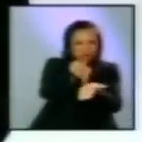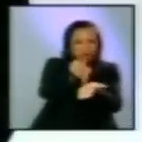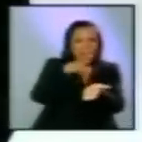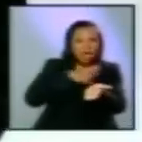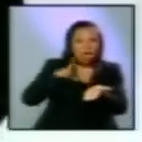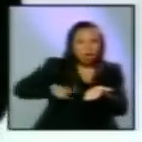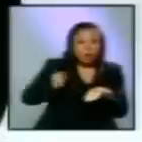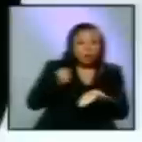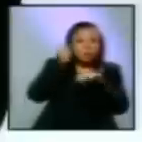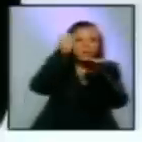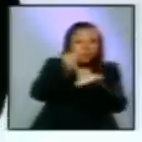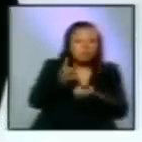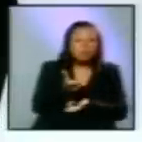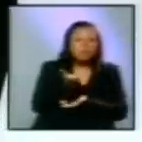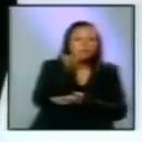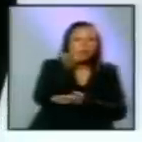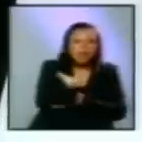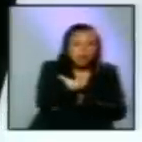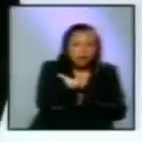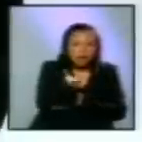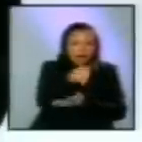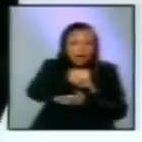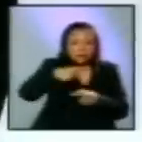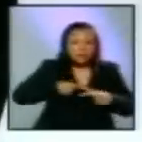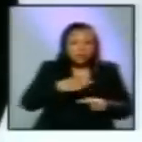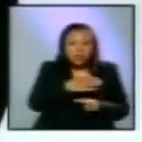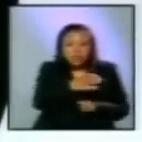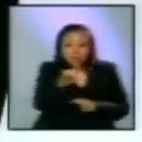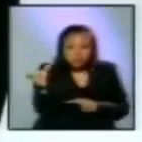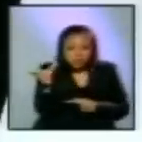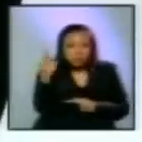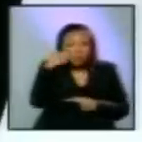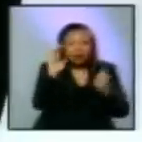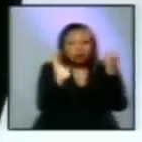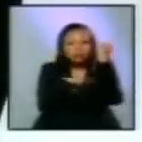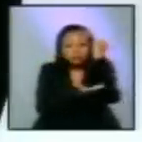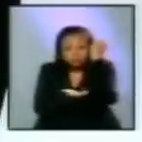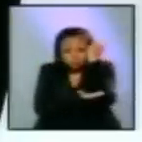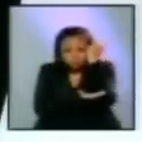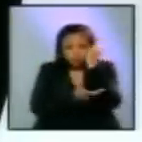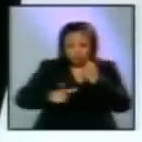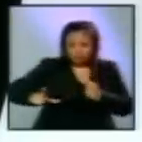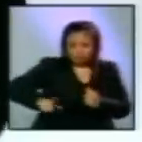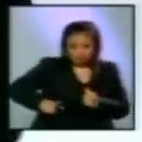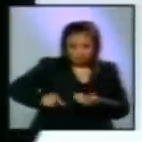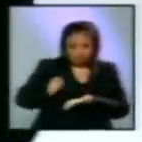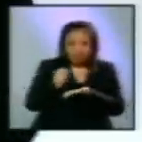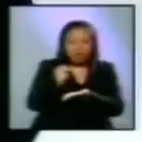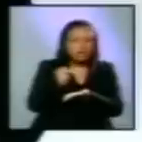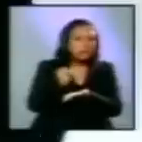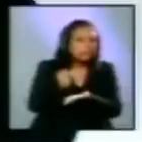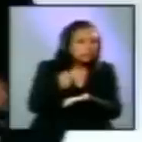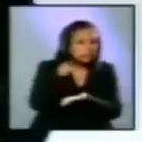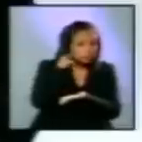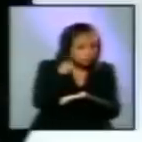pagándole literalmente a los campesinos por deforestar. Está condicionando los subsidios del Procampo y del Progan a